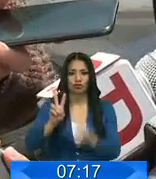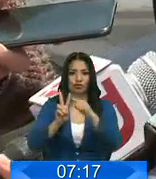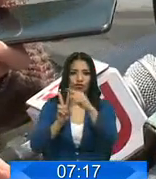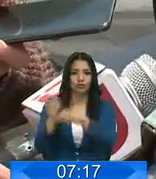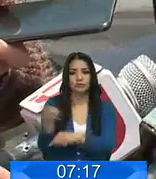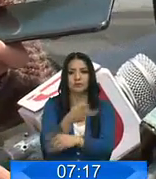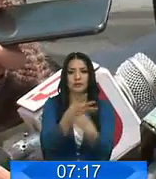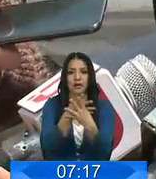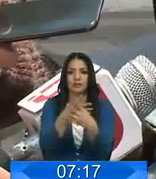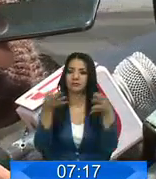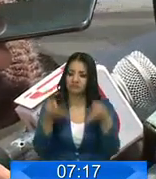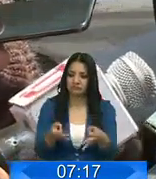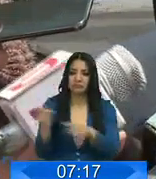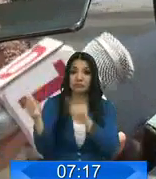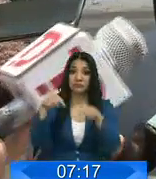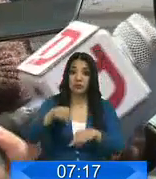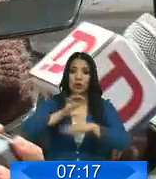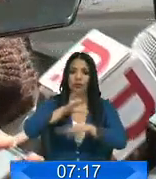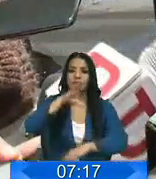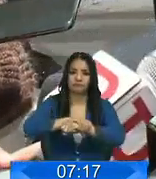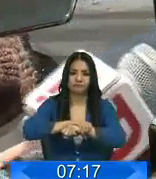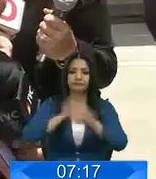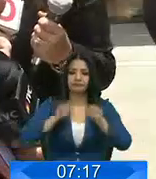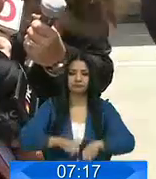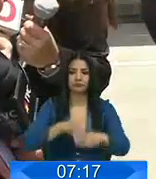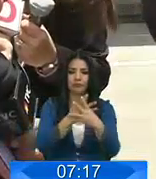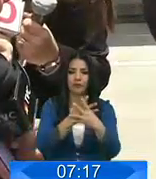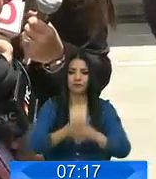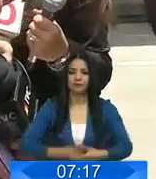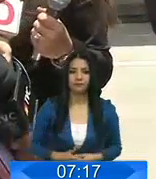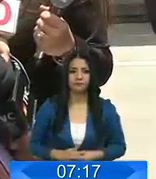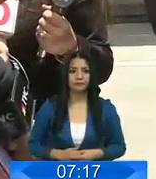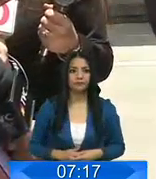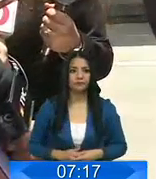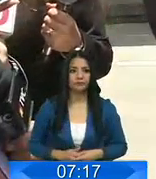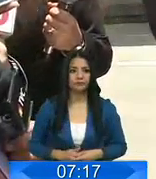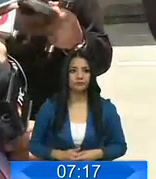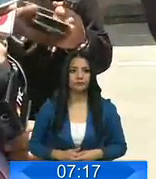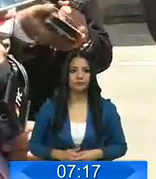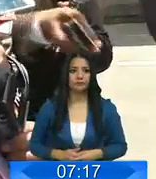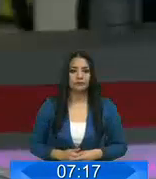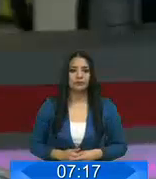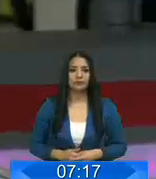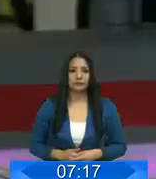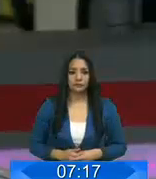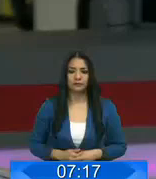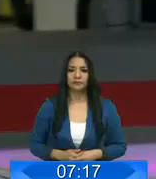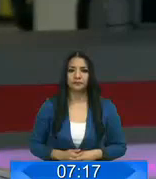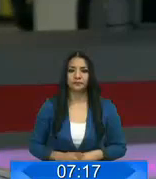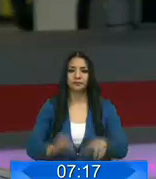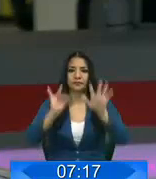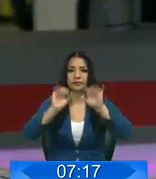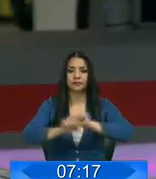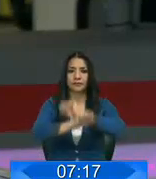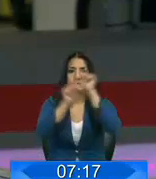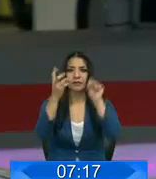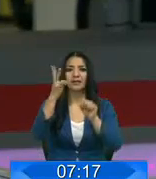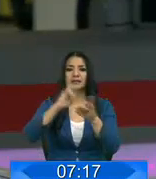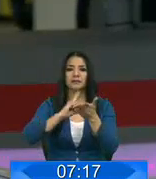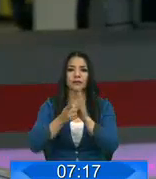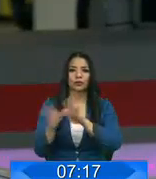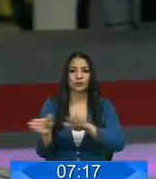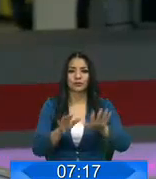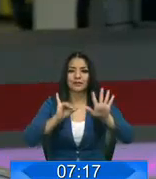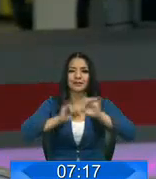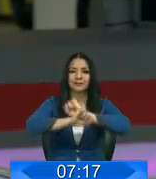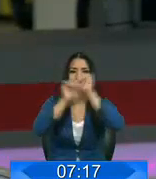y eso es lo que haremos cuando ellos lleguen a territorio ecuatoriano. En Quito informó Iván Casamen. Son las 7:17 de la mañana, 6:17